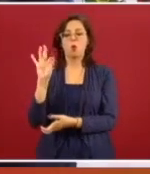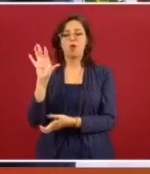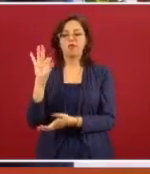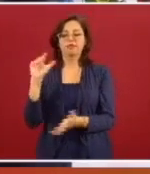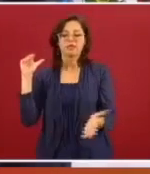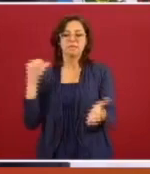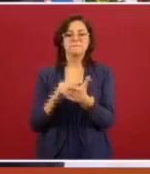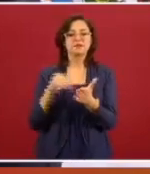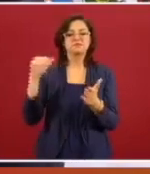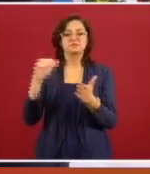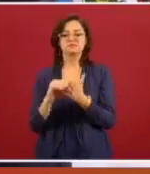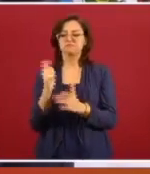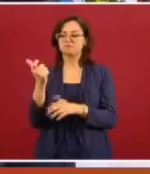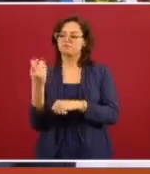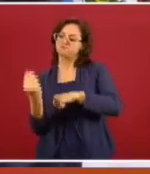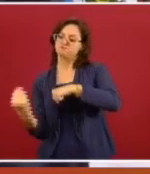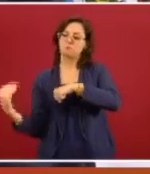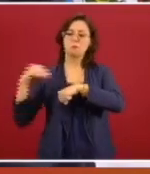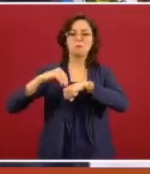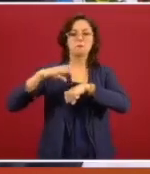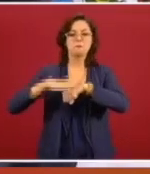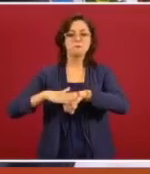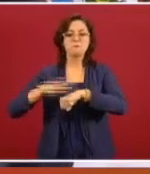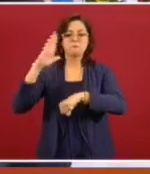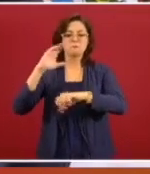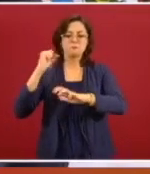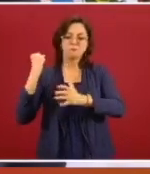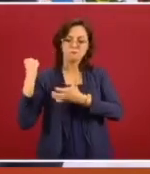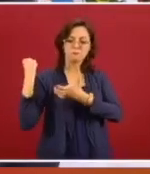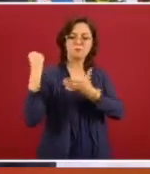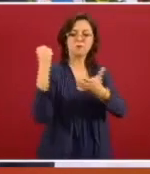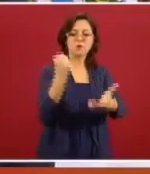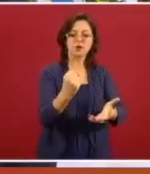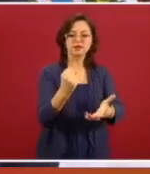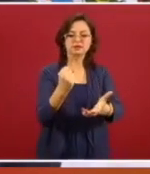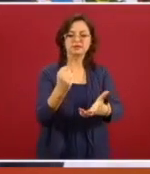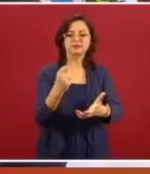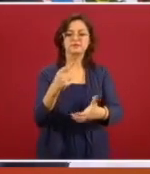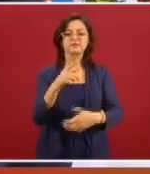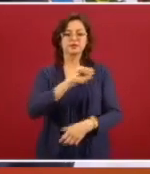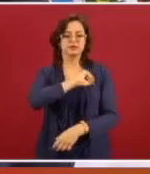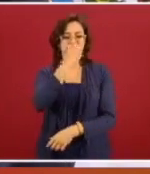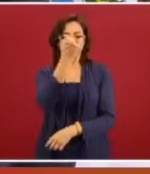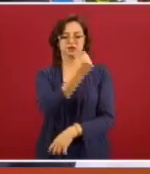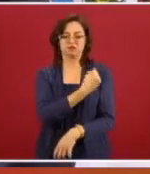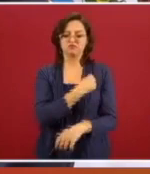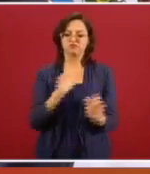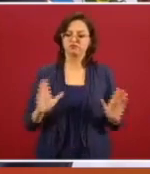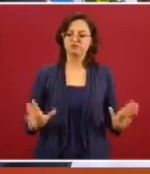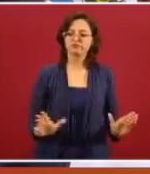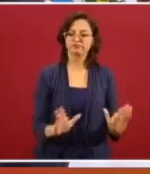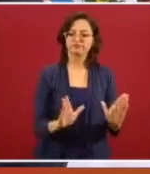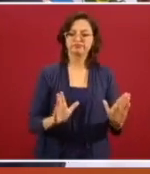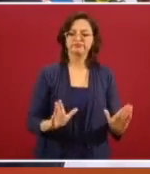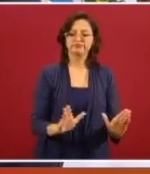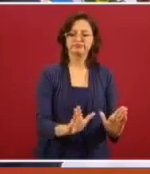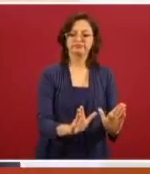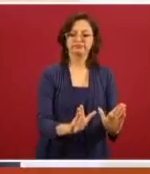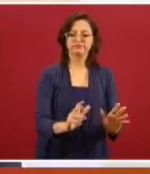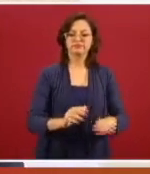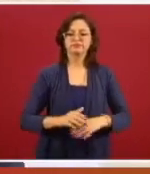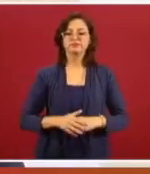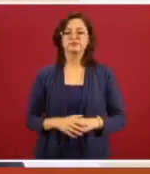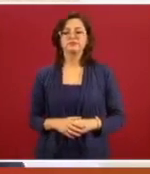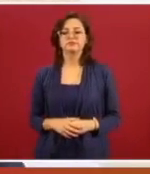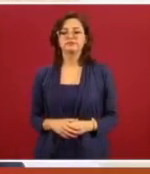pesos adicionales para el sector salud. De